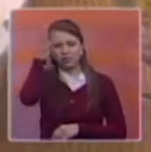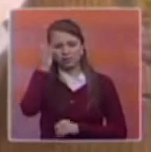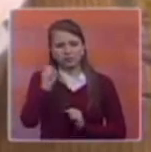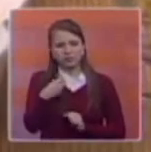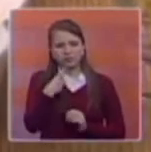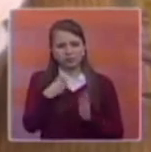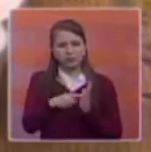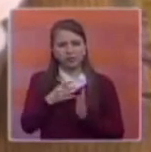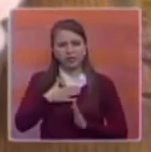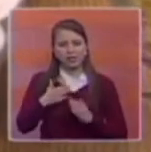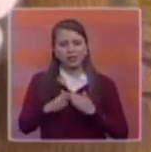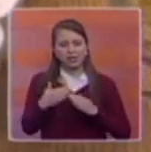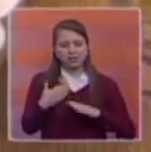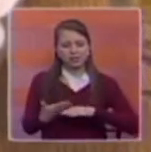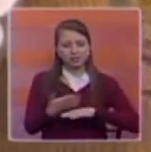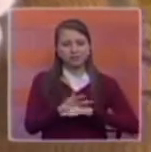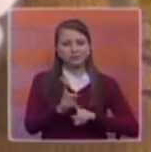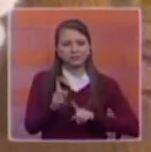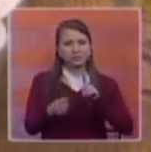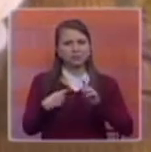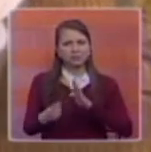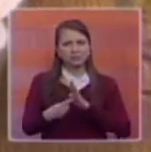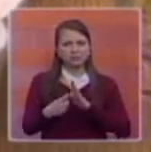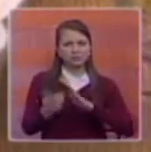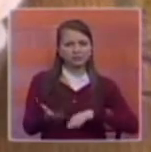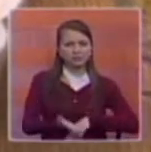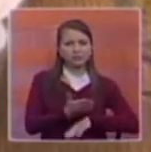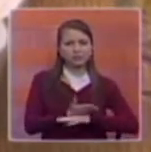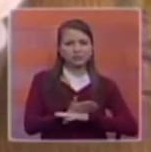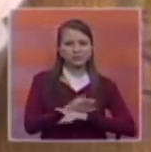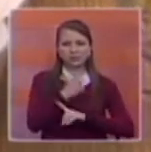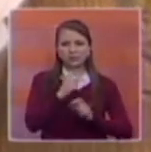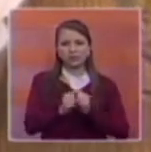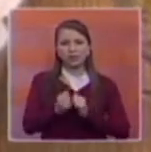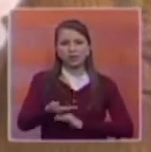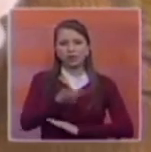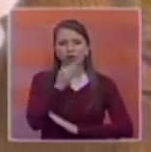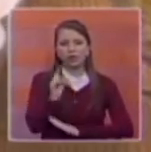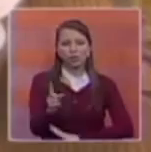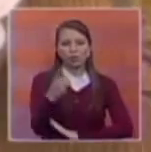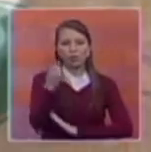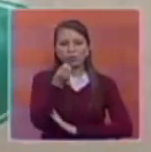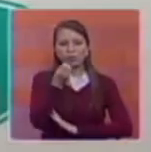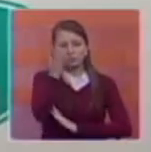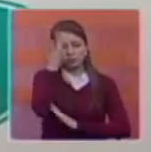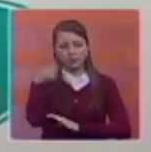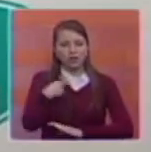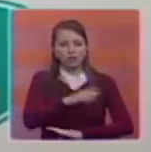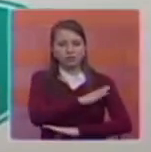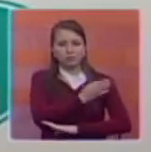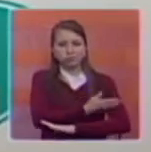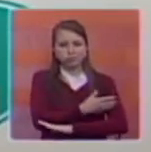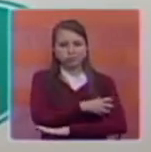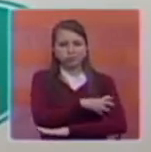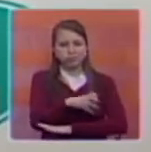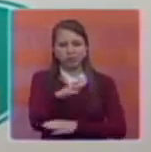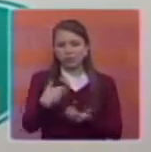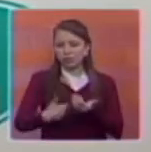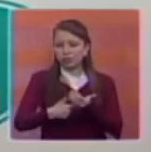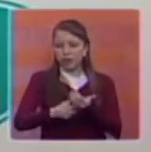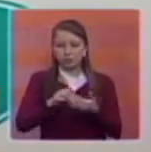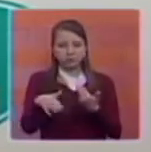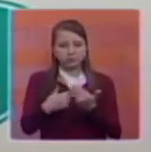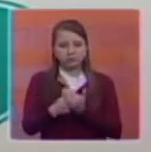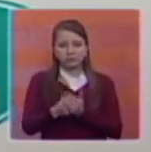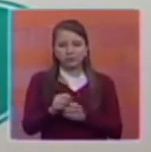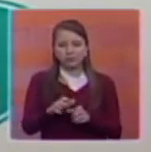por ejemplo, cuando yo hice, en un par de ocasiones que he hecho, en mi casa se la come como plato único, porque tiene la proteína, tiene el choclo, tiene todo. Entonces es una